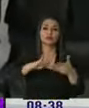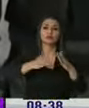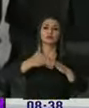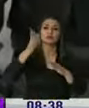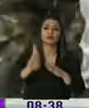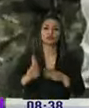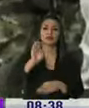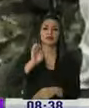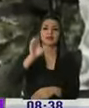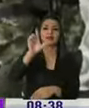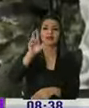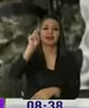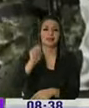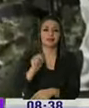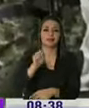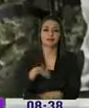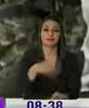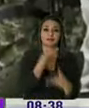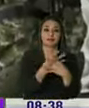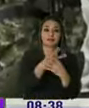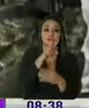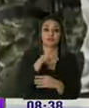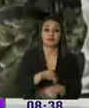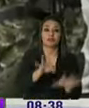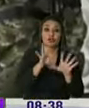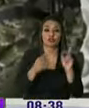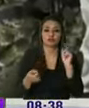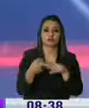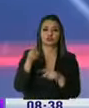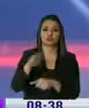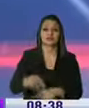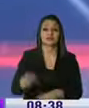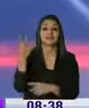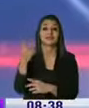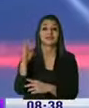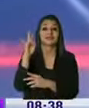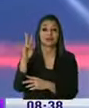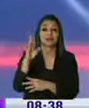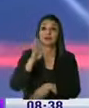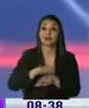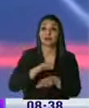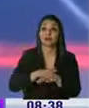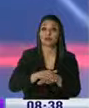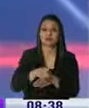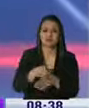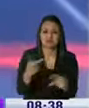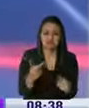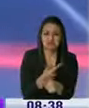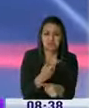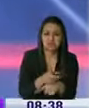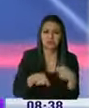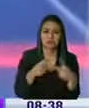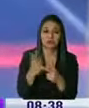del ELN y estuvo en prisión entre los años 2008 y 2017 por delitos de concierto para delinquir y tráfico de armas, de acuerdo